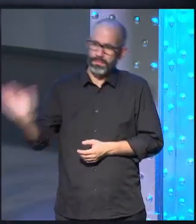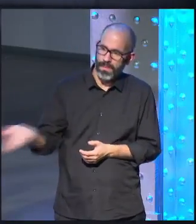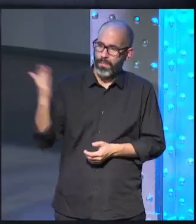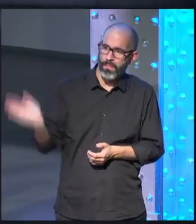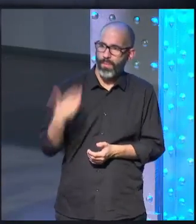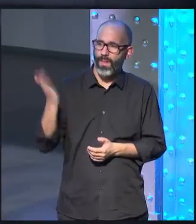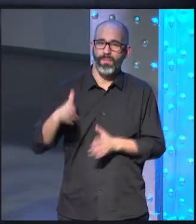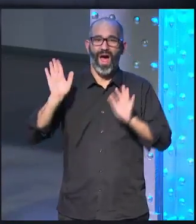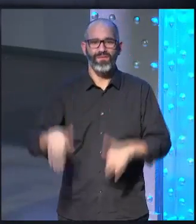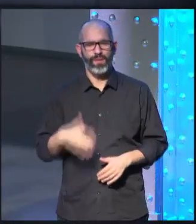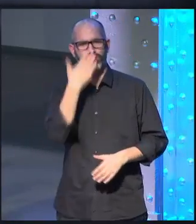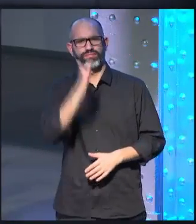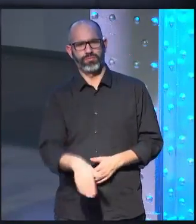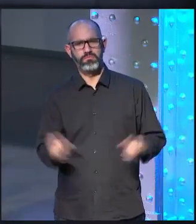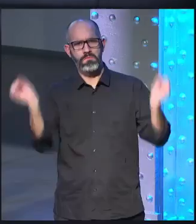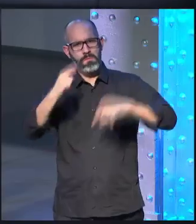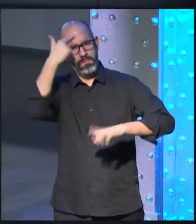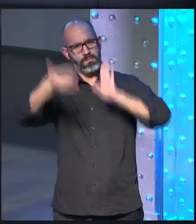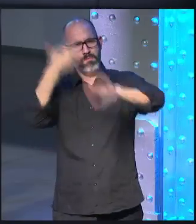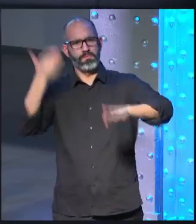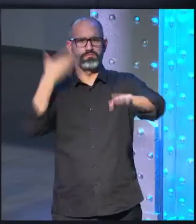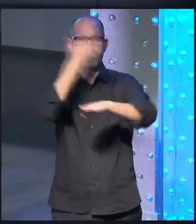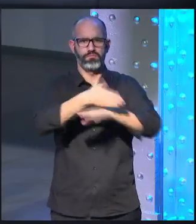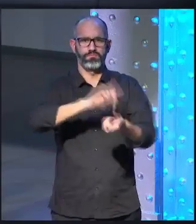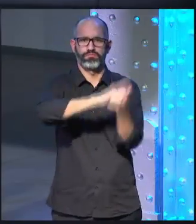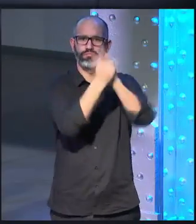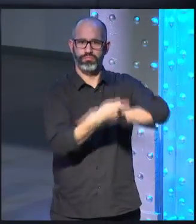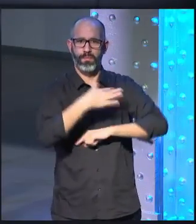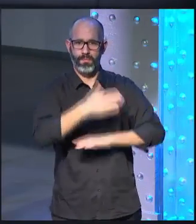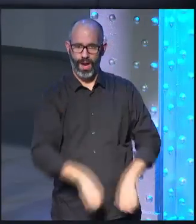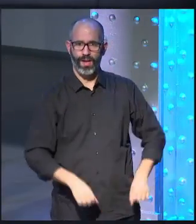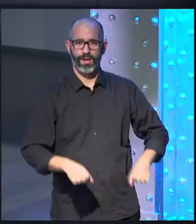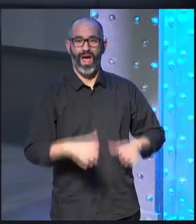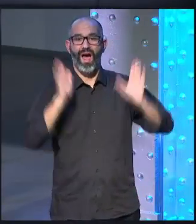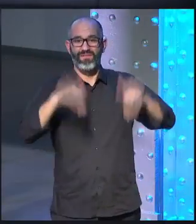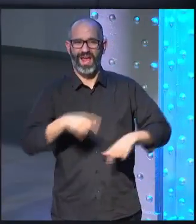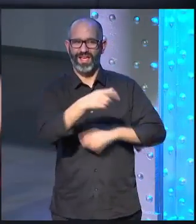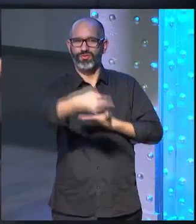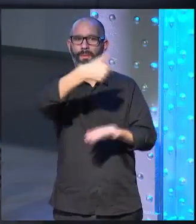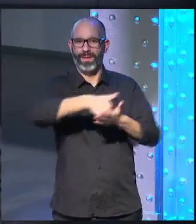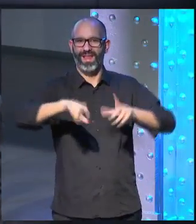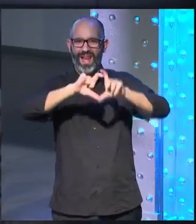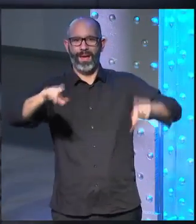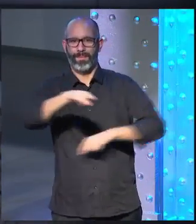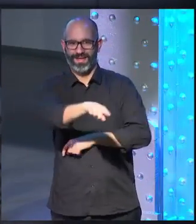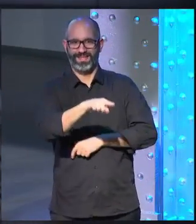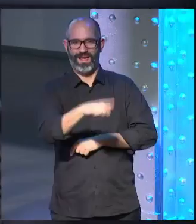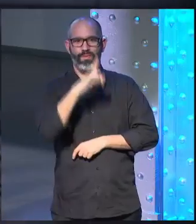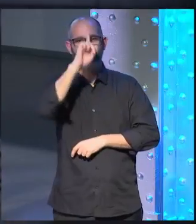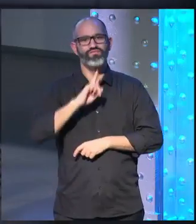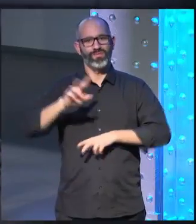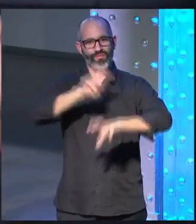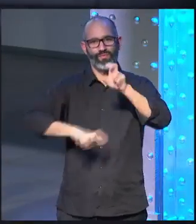a los cambios y actitud, ¿no? Al final es lo que más se demanda a las empresas. Las empresas están buscando este